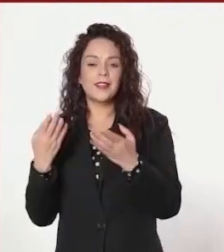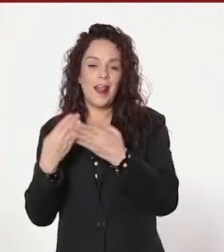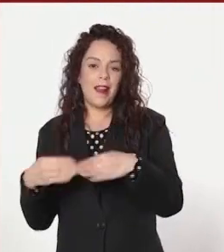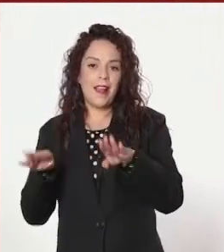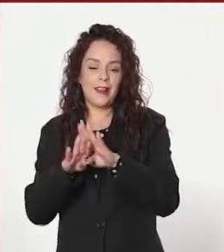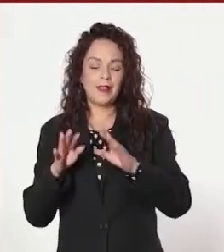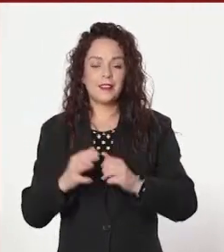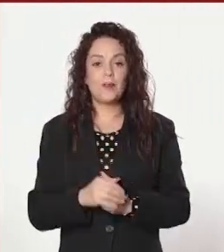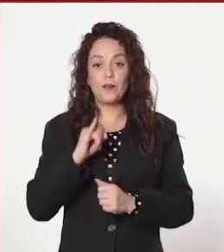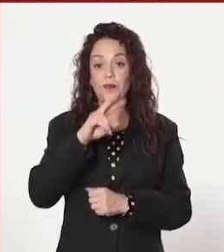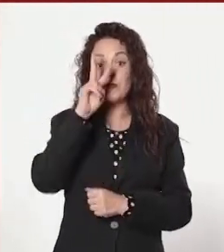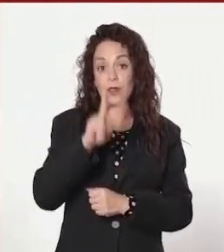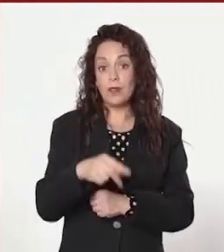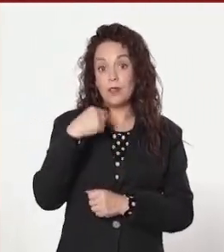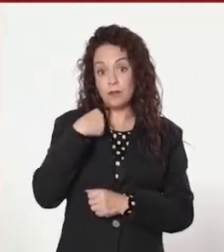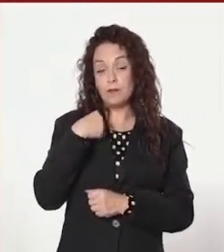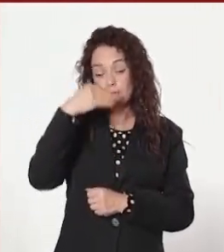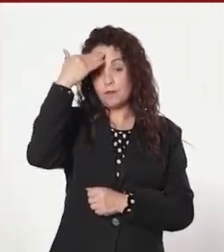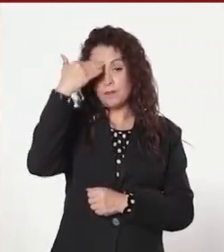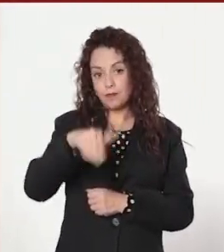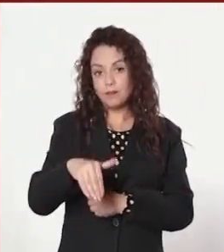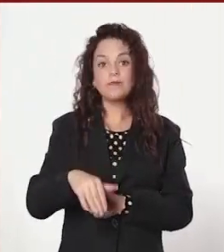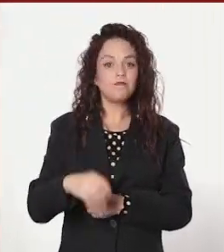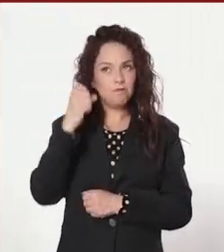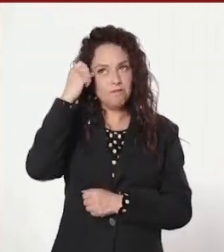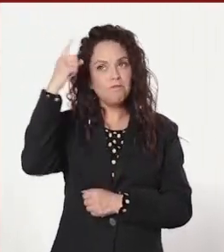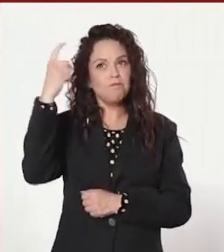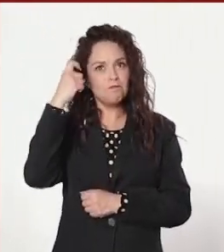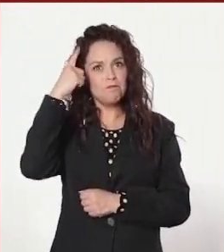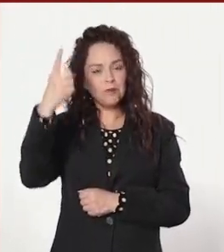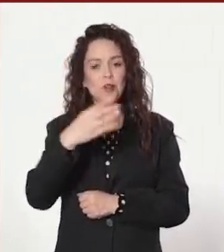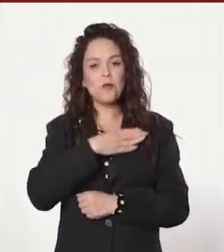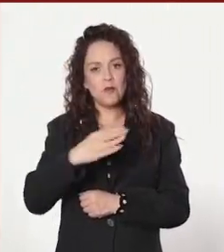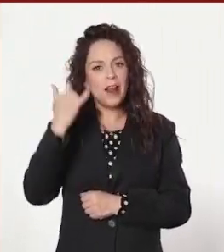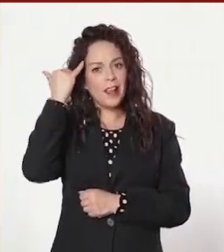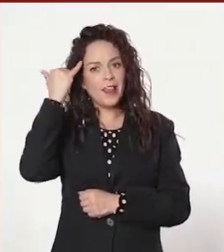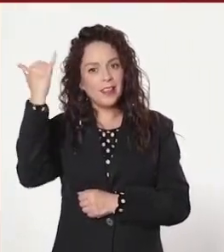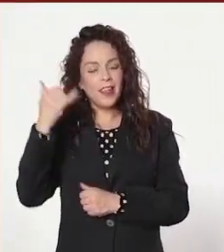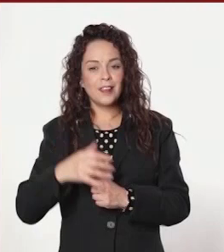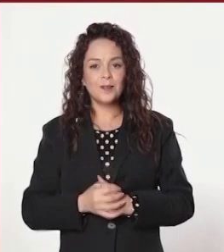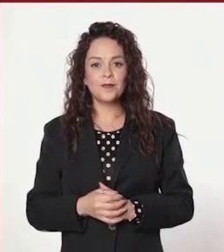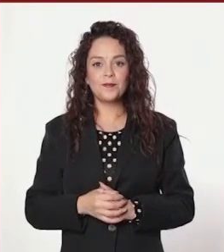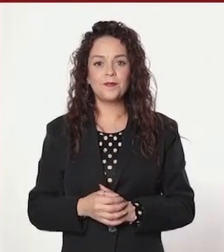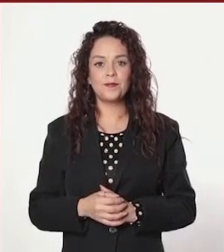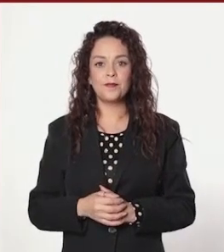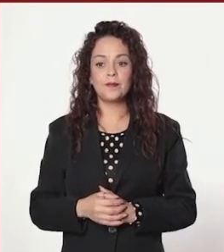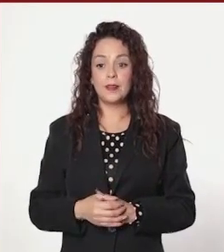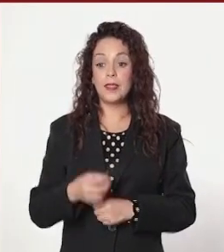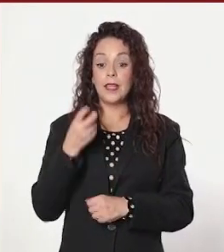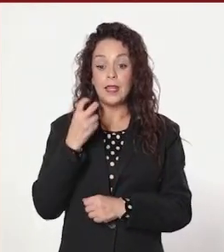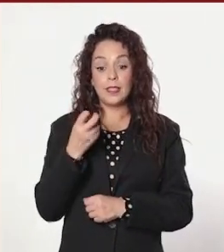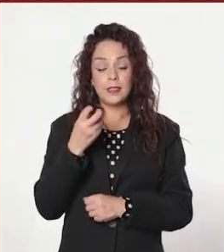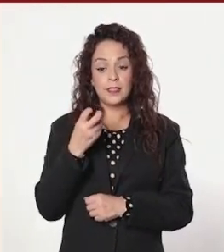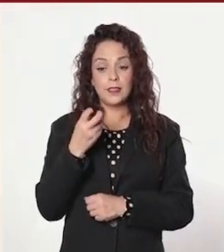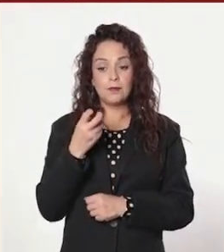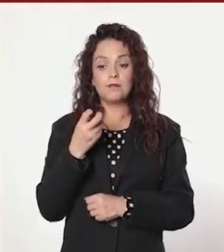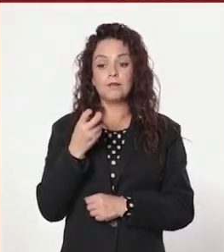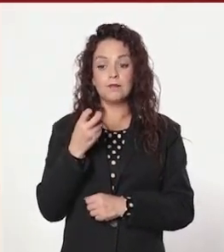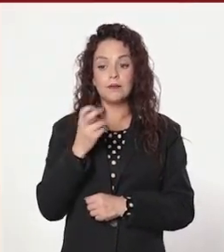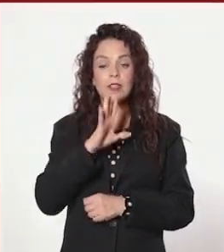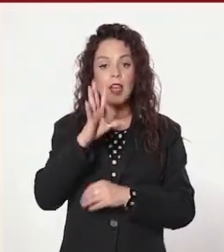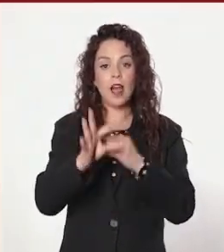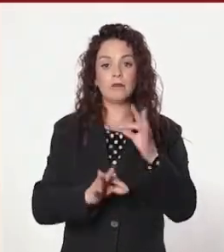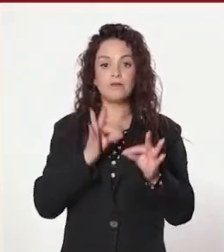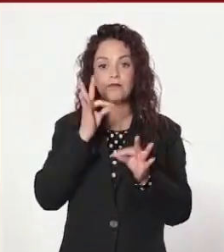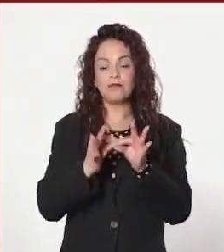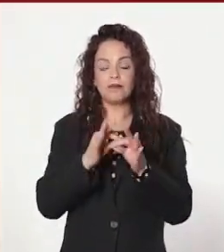seguros de que nos encontraremos con grandes inventos, mucha creatividad y muy buenas ideas. Y es así, estimado Matías, que hemos cumplido